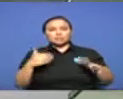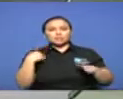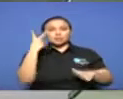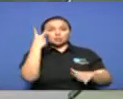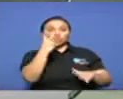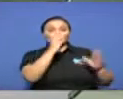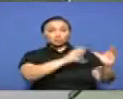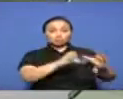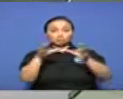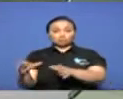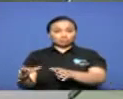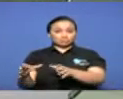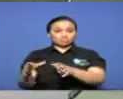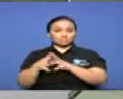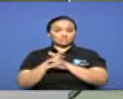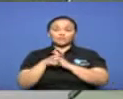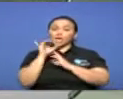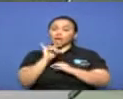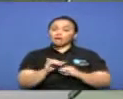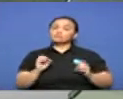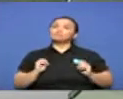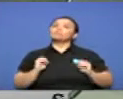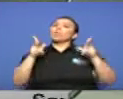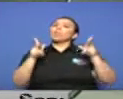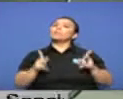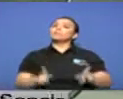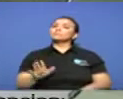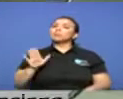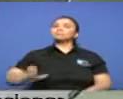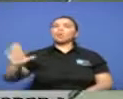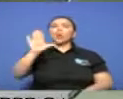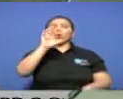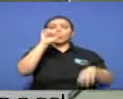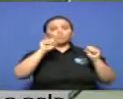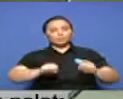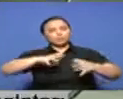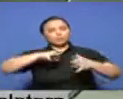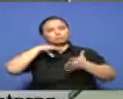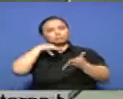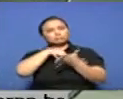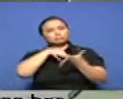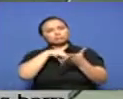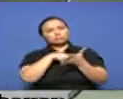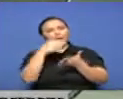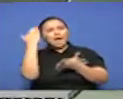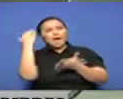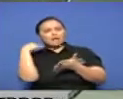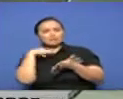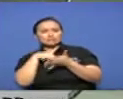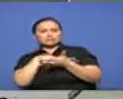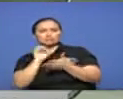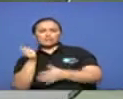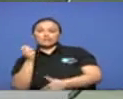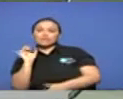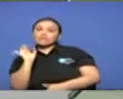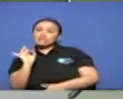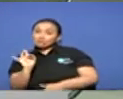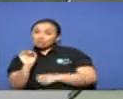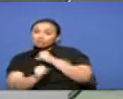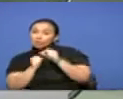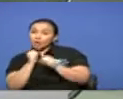así que es la oportunidad para estudiar y la noticia buena que antes se estudiaba a partir de los 18 años de edad